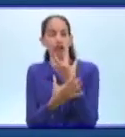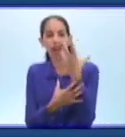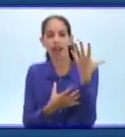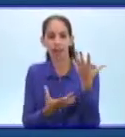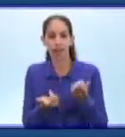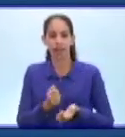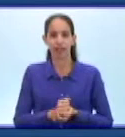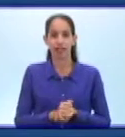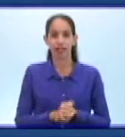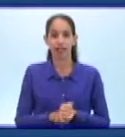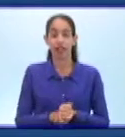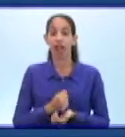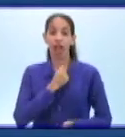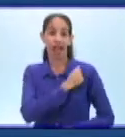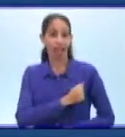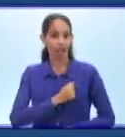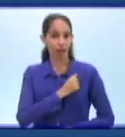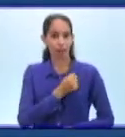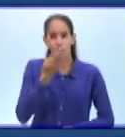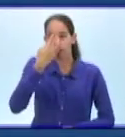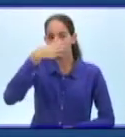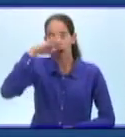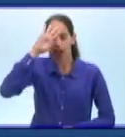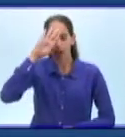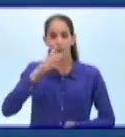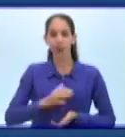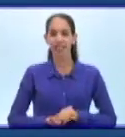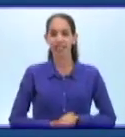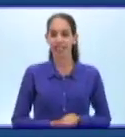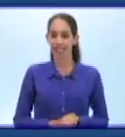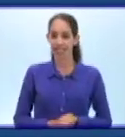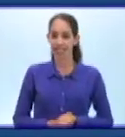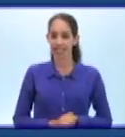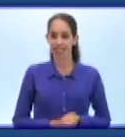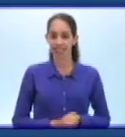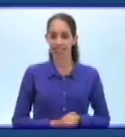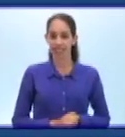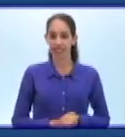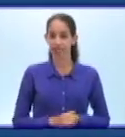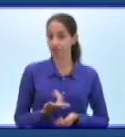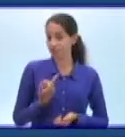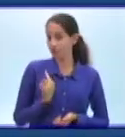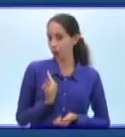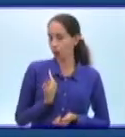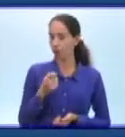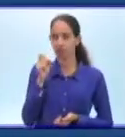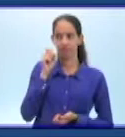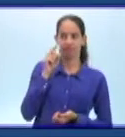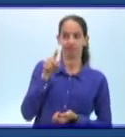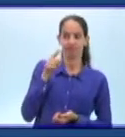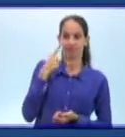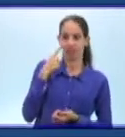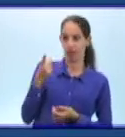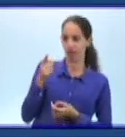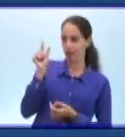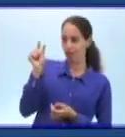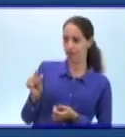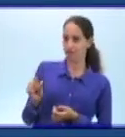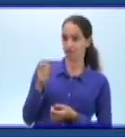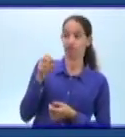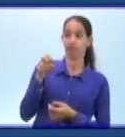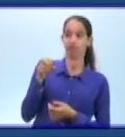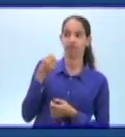patria. Dice la tercera acepción: atracción sexual que siente una persona por